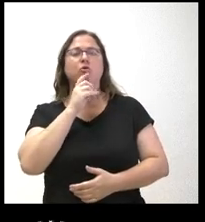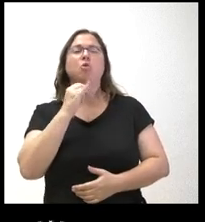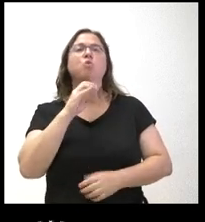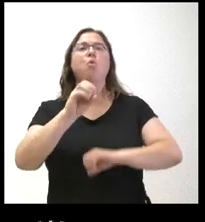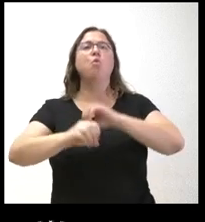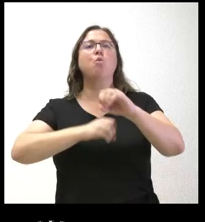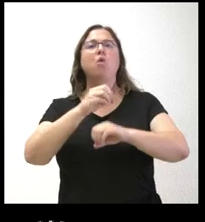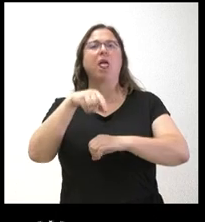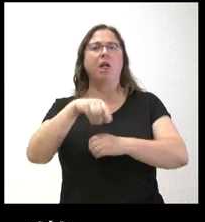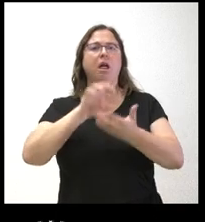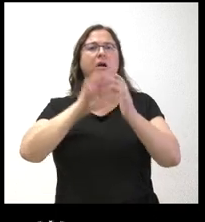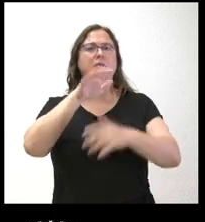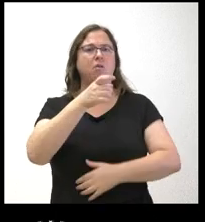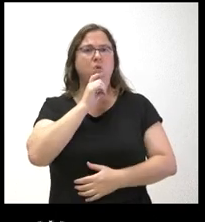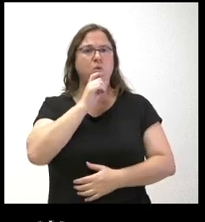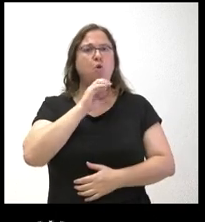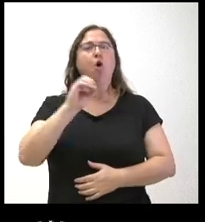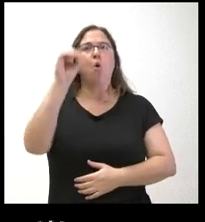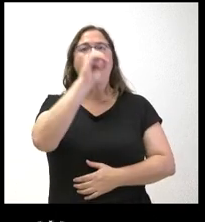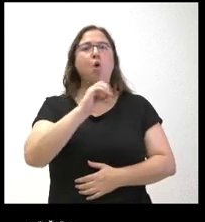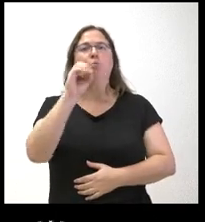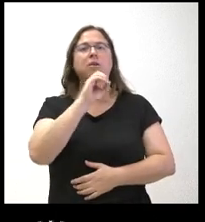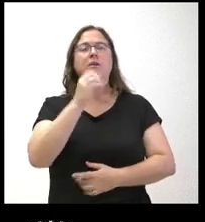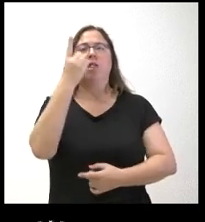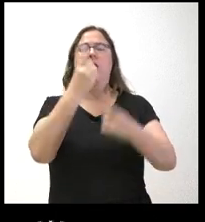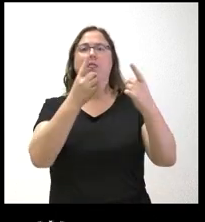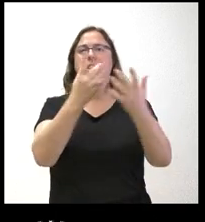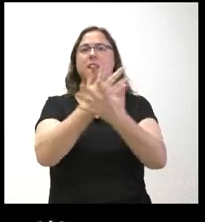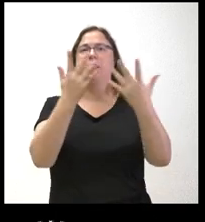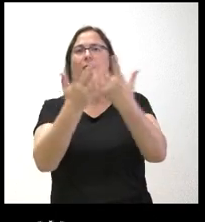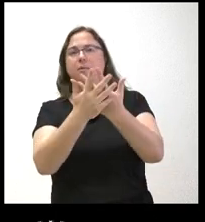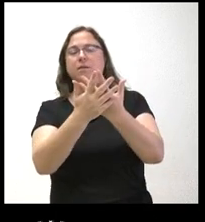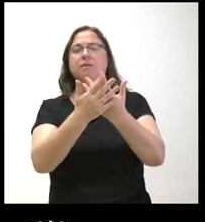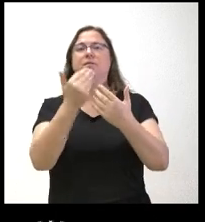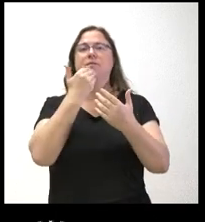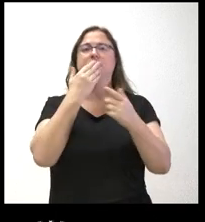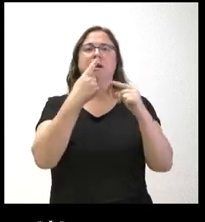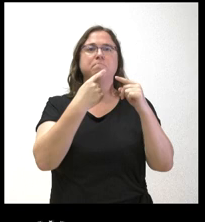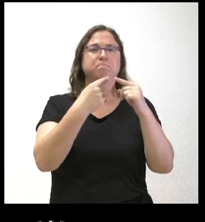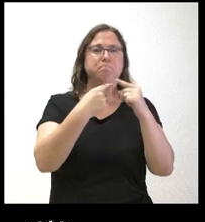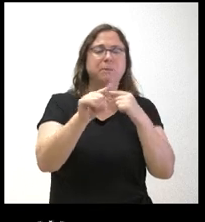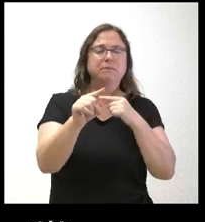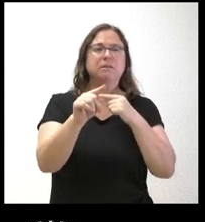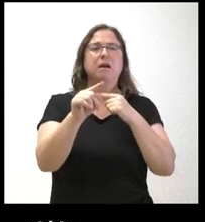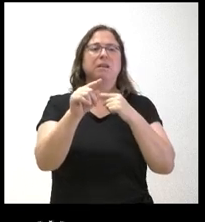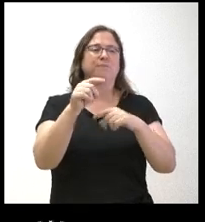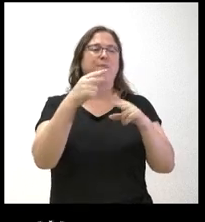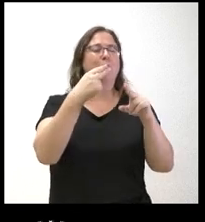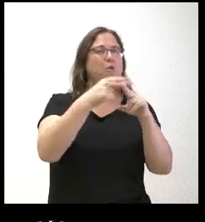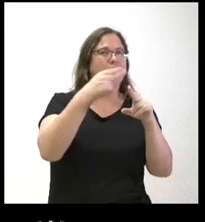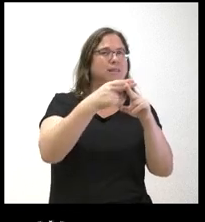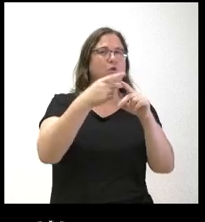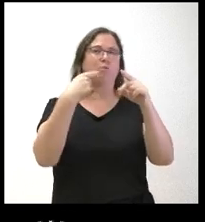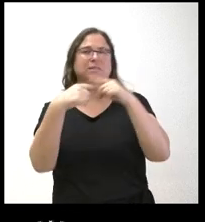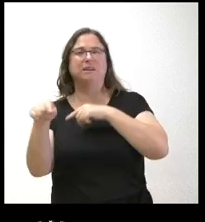Cuál es la posición común de la junta de Castellón porque hay veces que se mezclan los mensajes de partido con los mensajes del gobierno y no sé